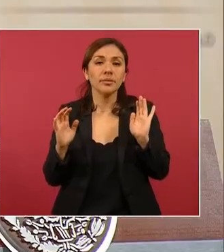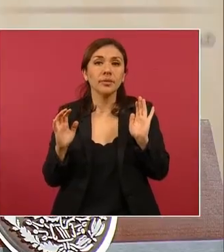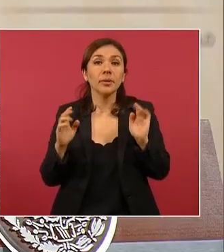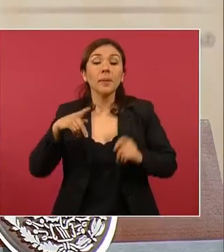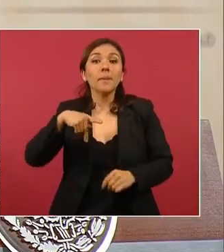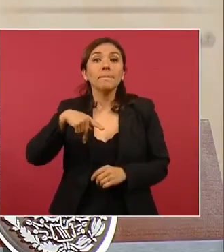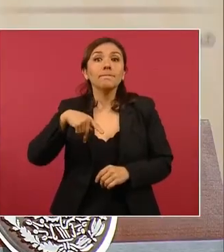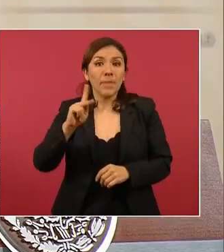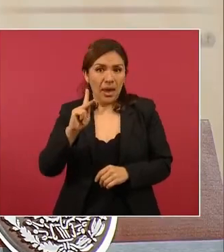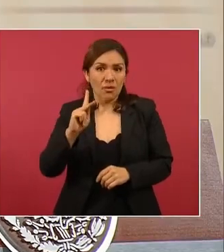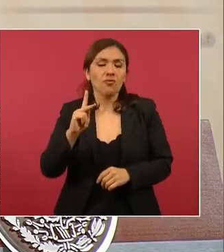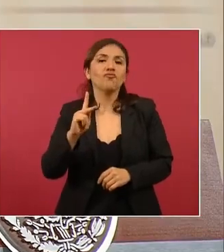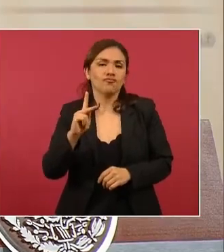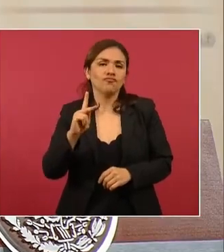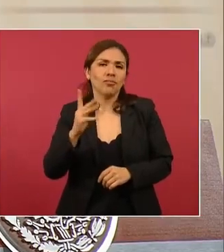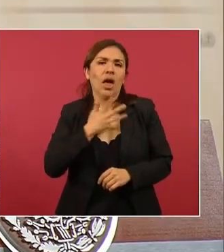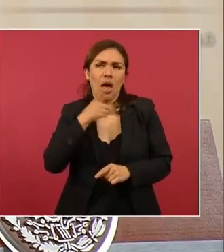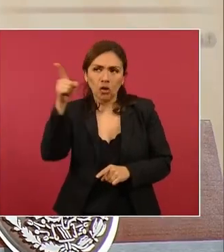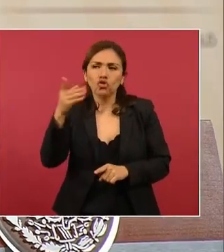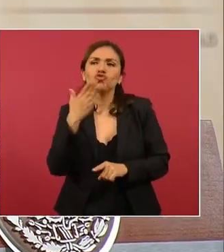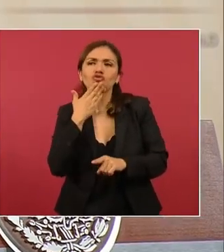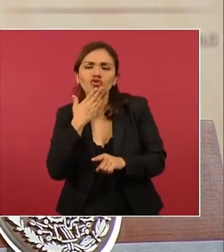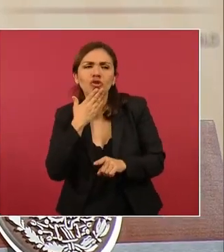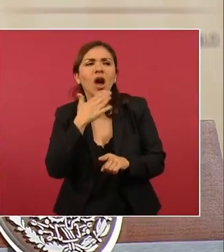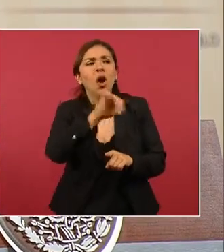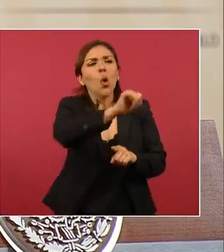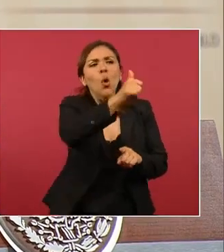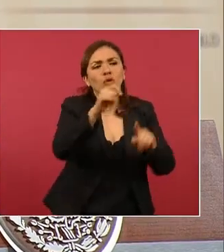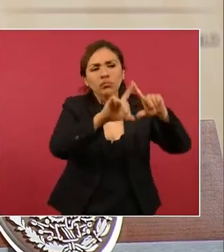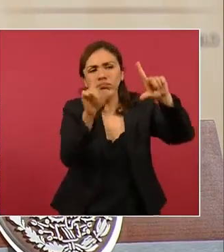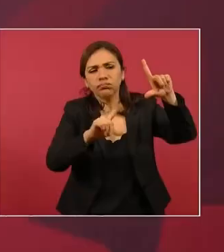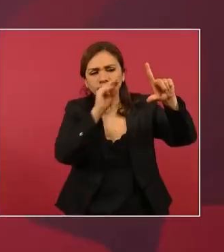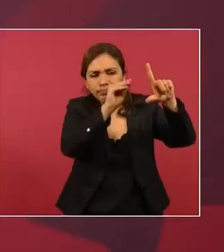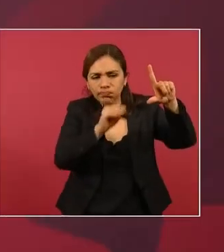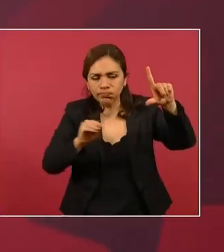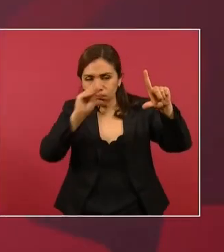pero hay en otras partes del país. Entonces,